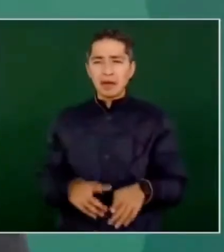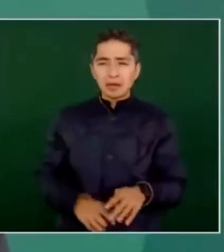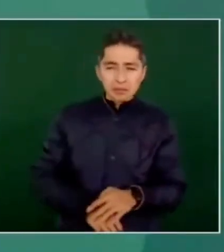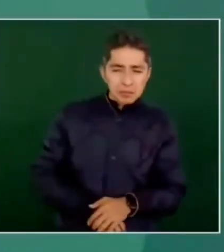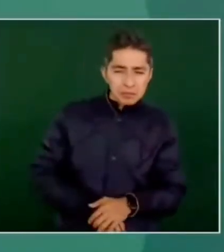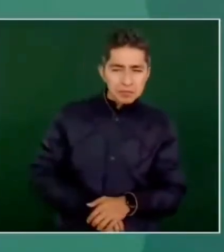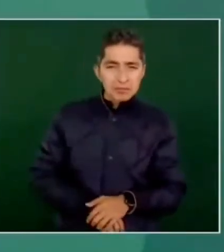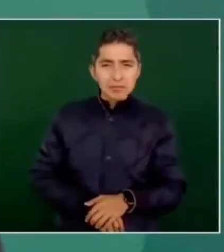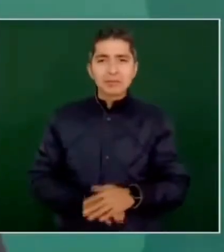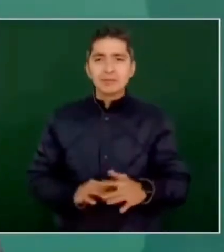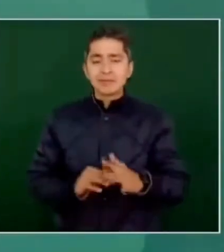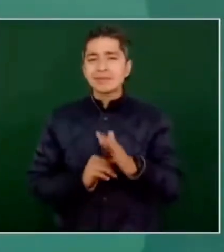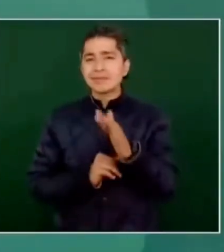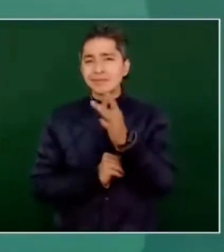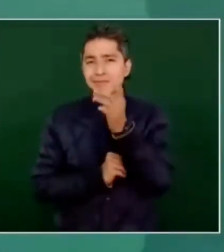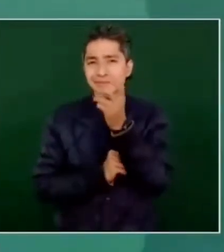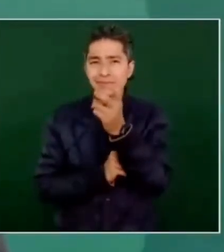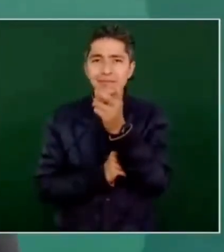Entonces,